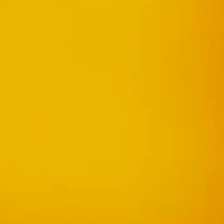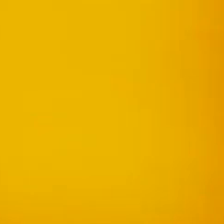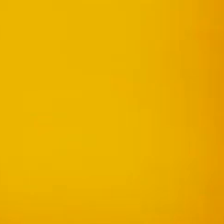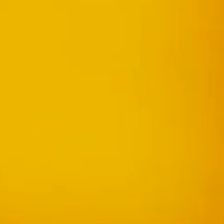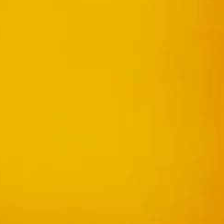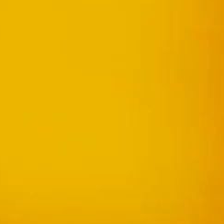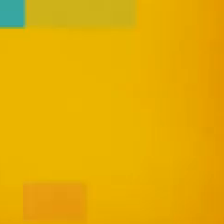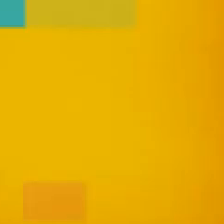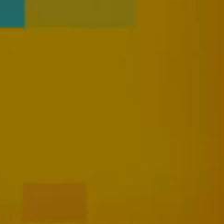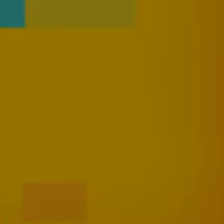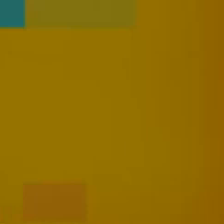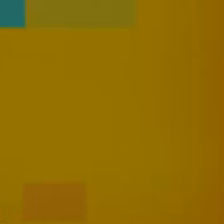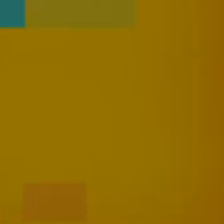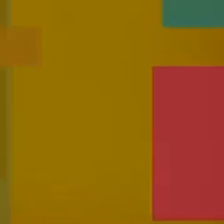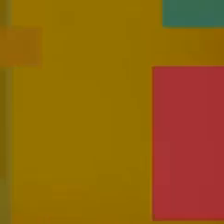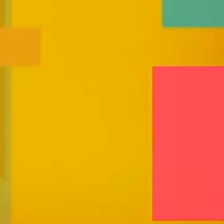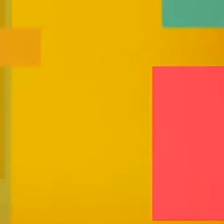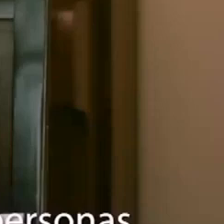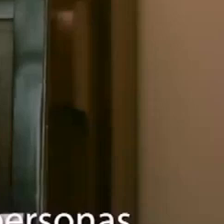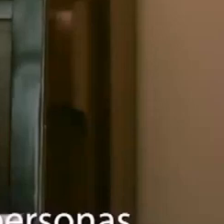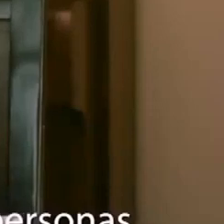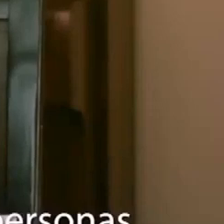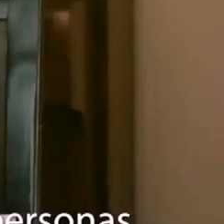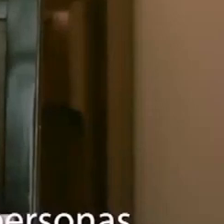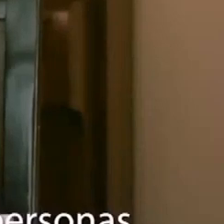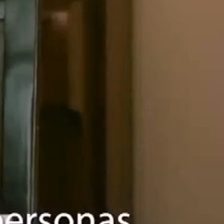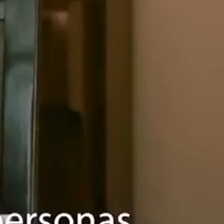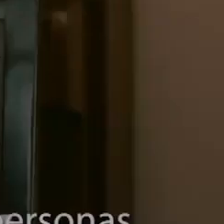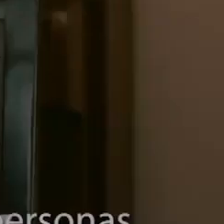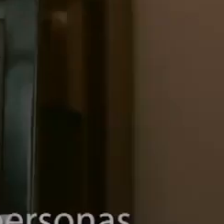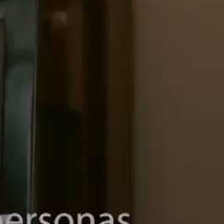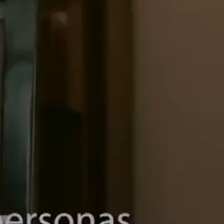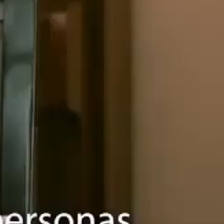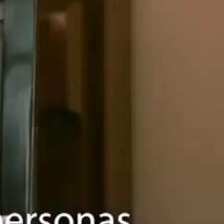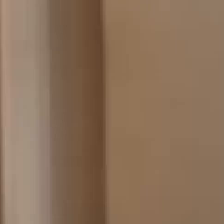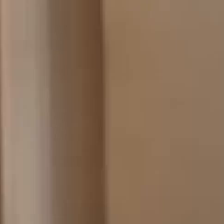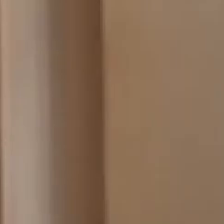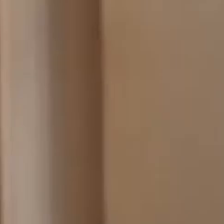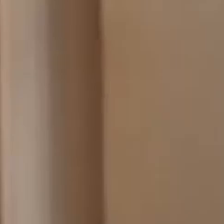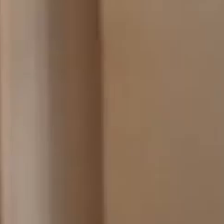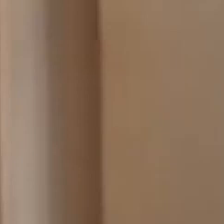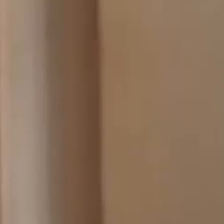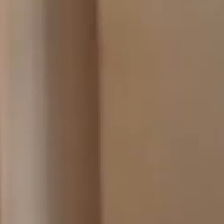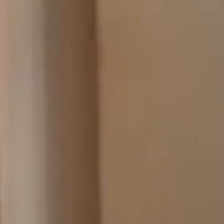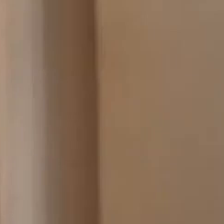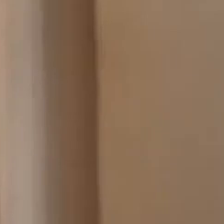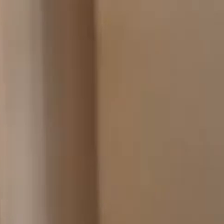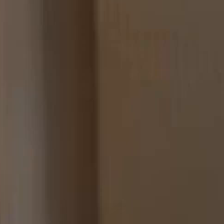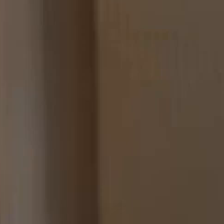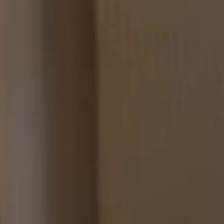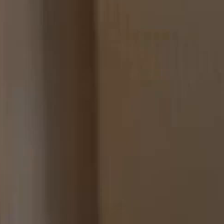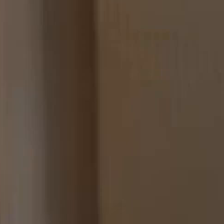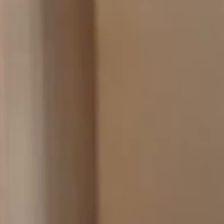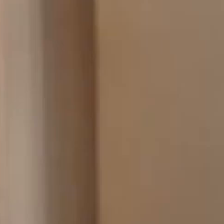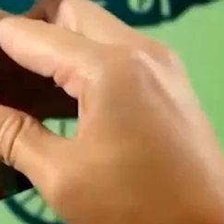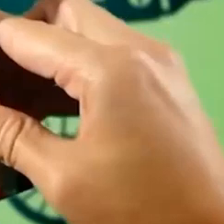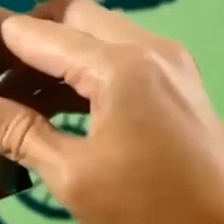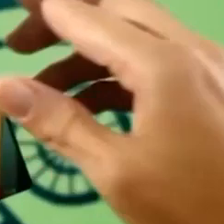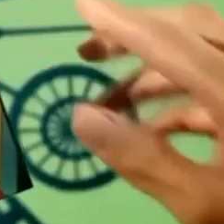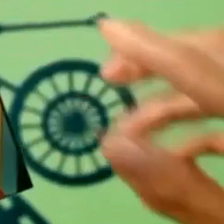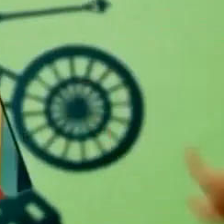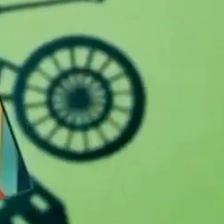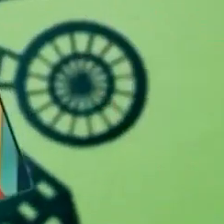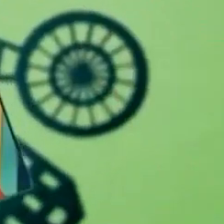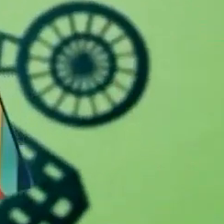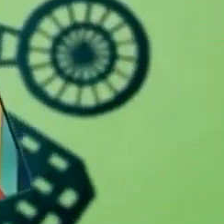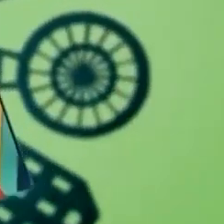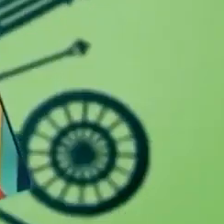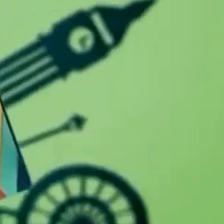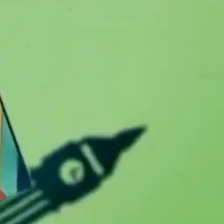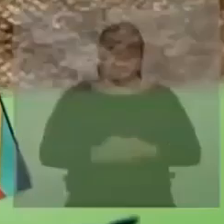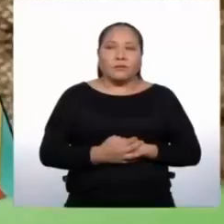En Francamente. Tenemos que respetar para las familias que lo quieran.